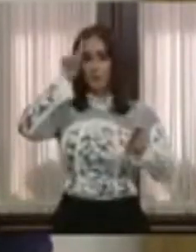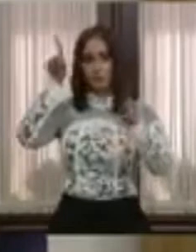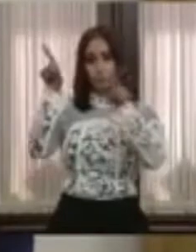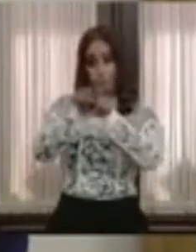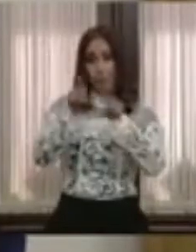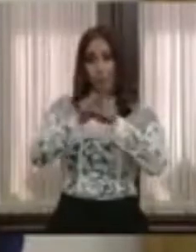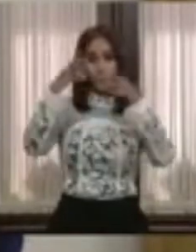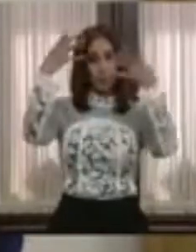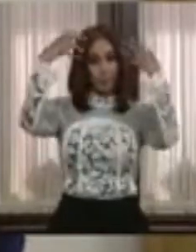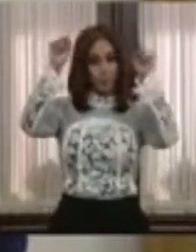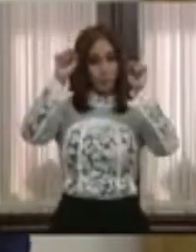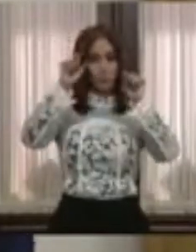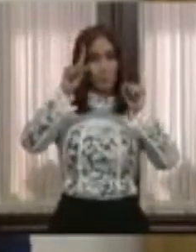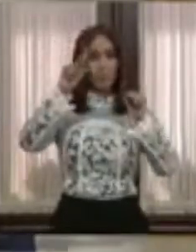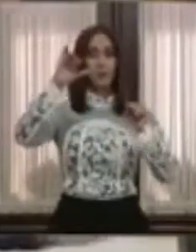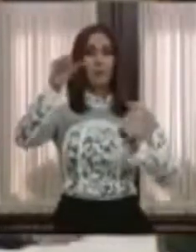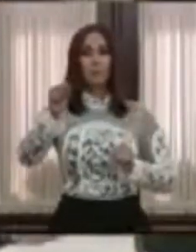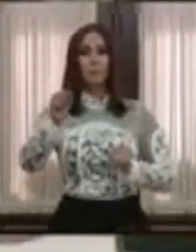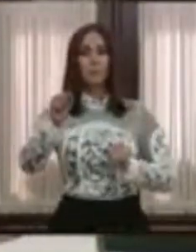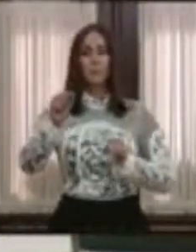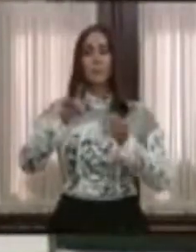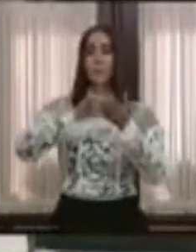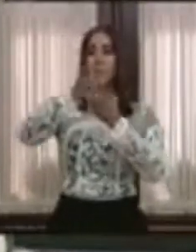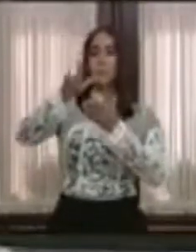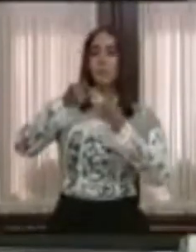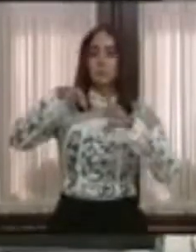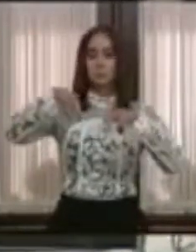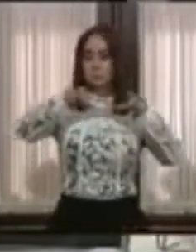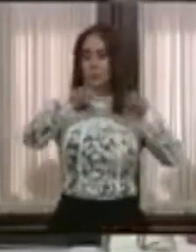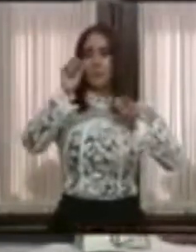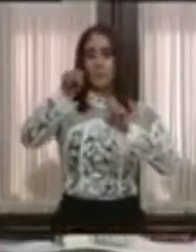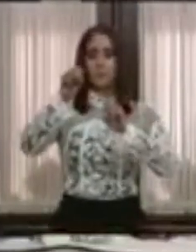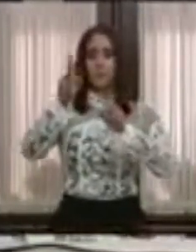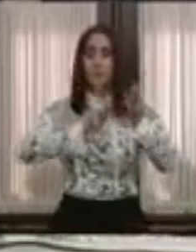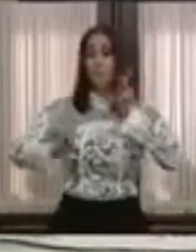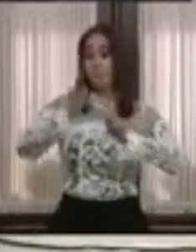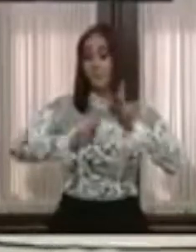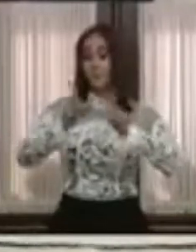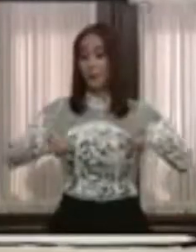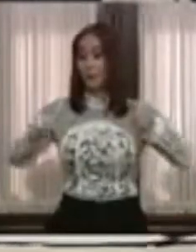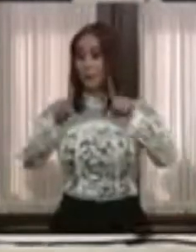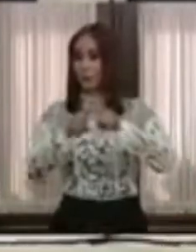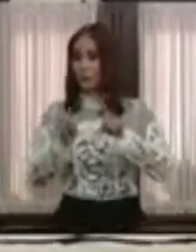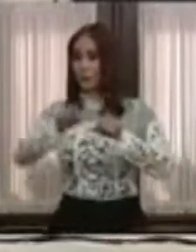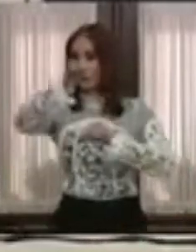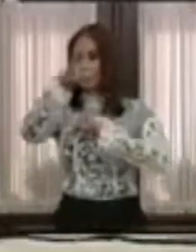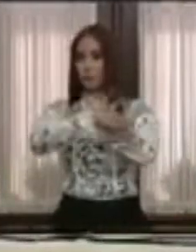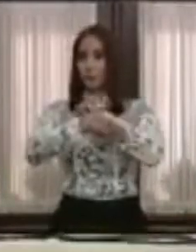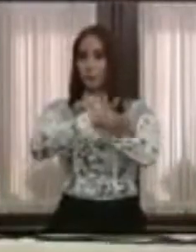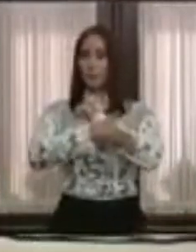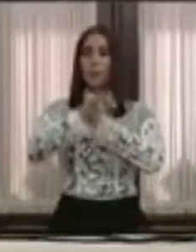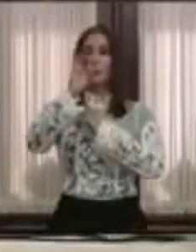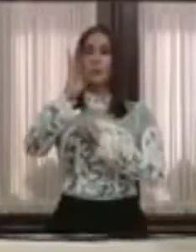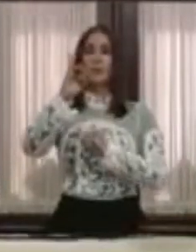de la República, salimos a viajar y a tocar puertas. Visitamos en Filadelfia a Alex